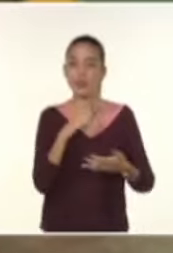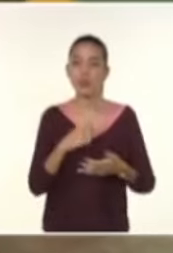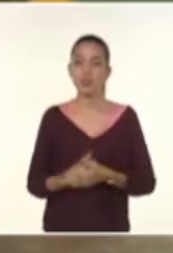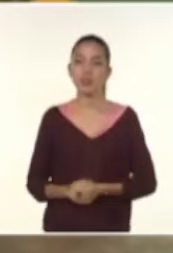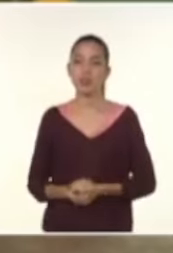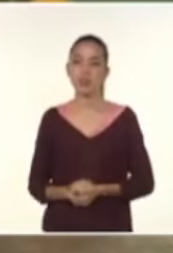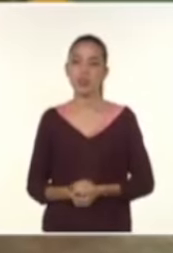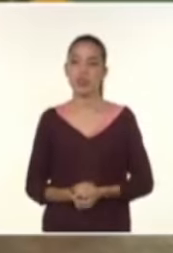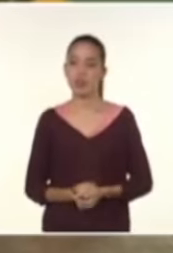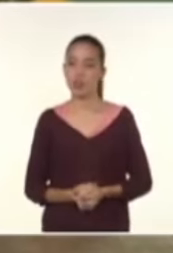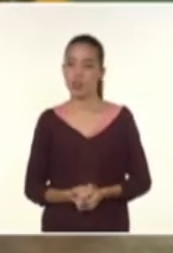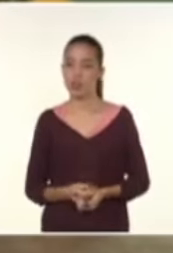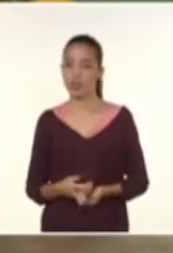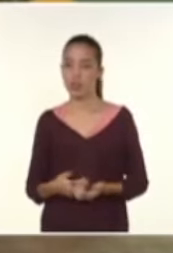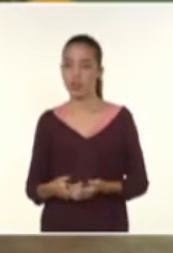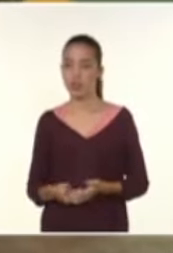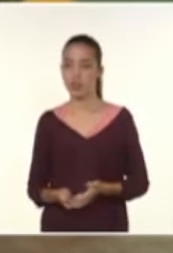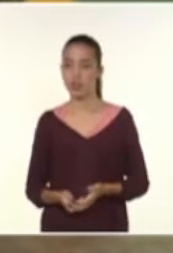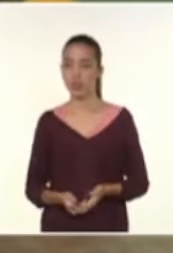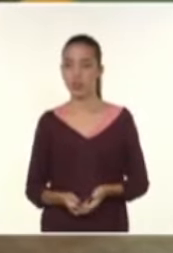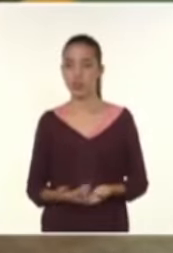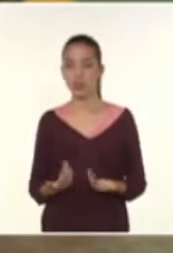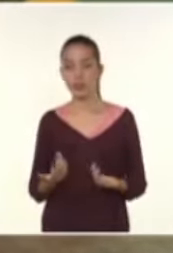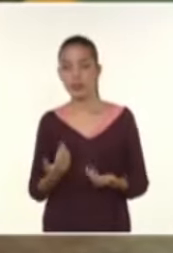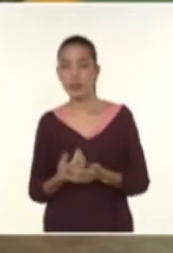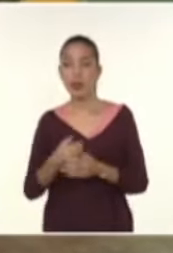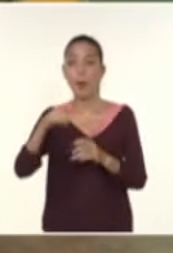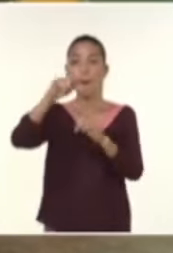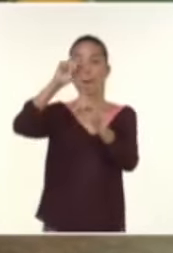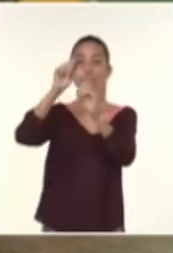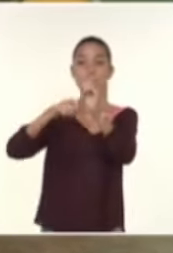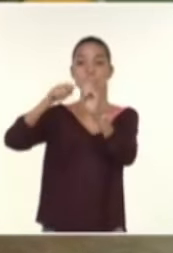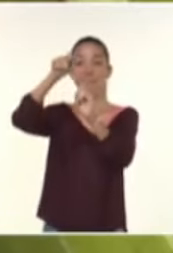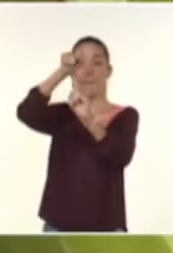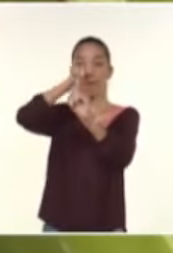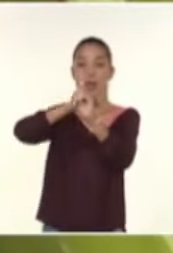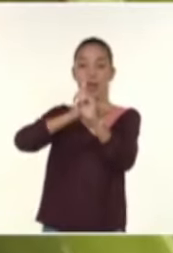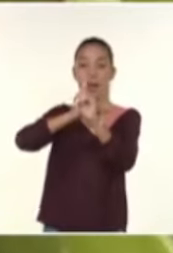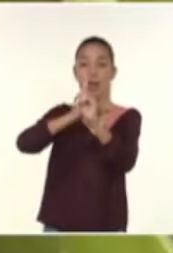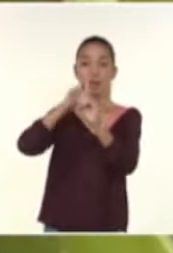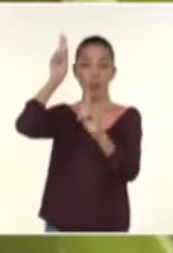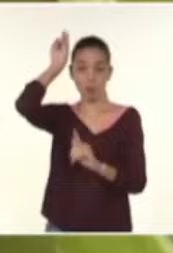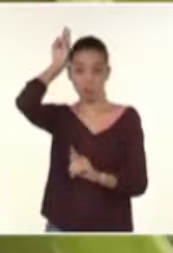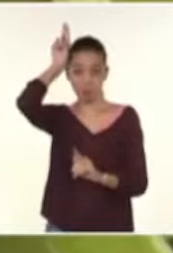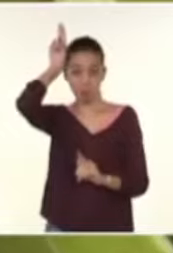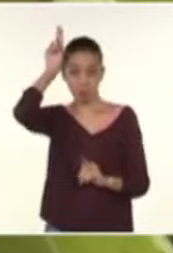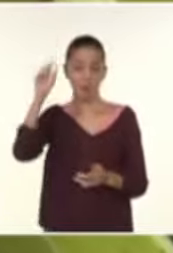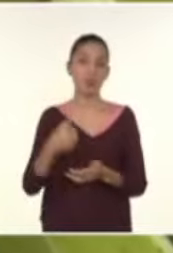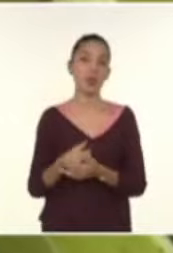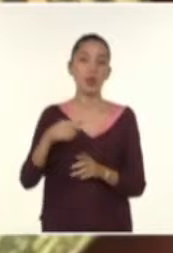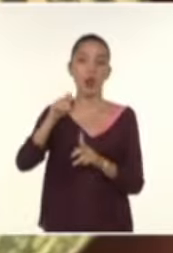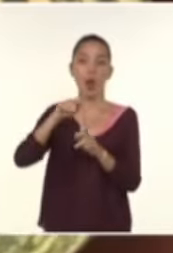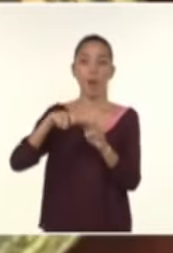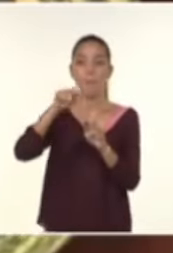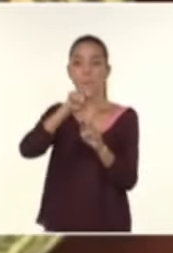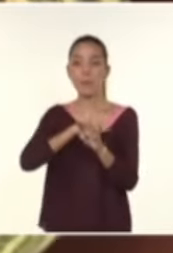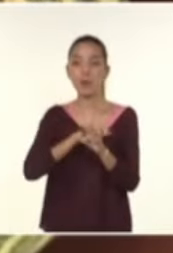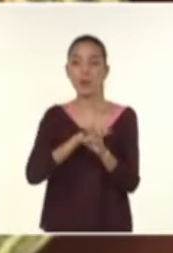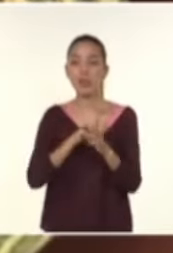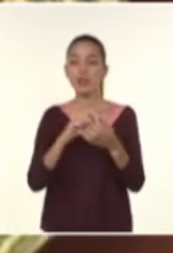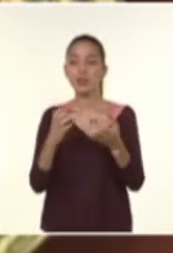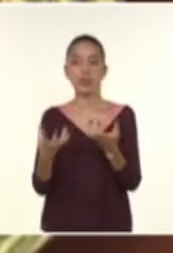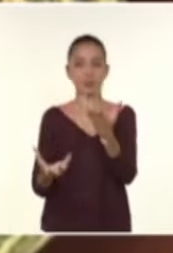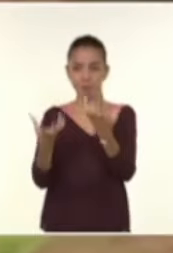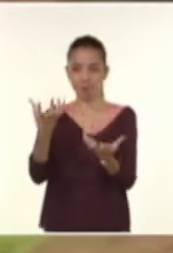en el mercado son el plátano burro, plátano vianda, plátano fruta, calabaza, la